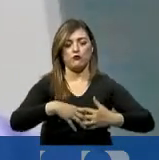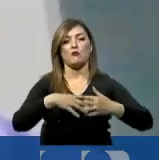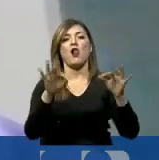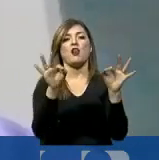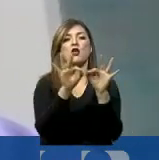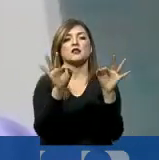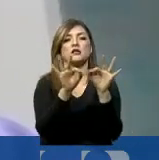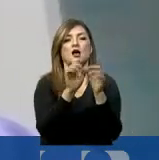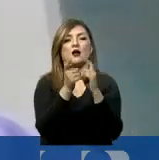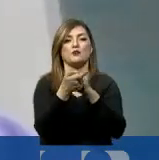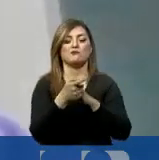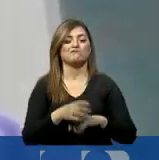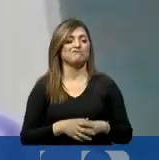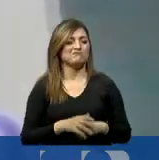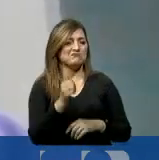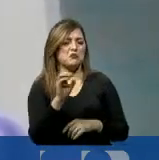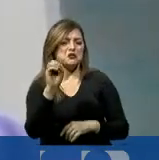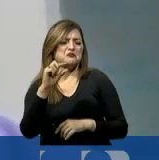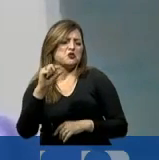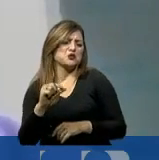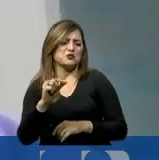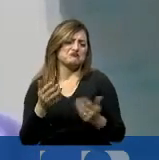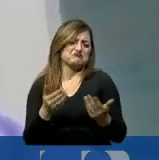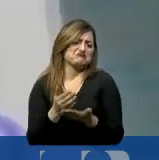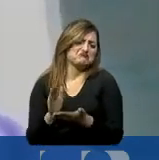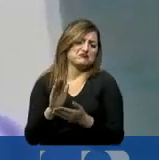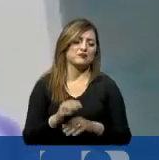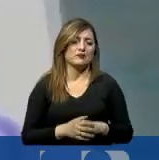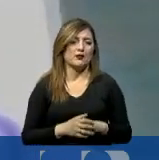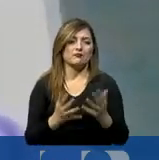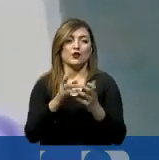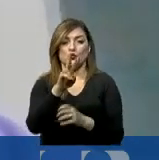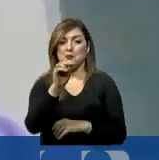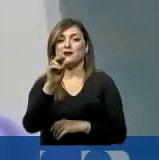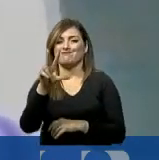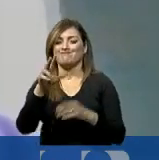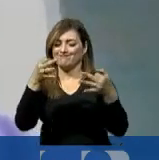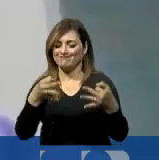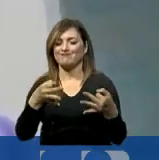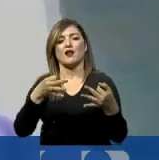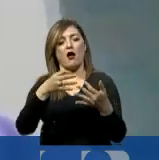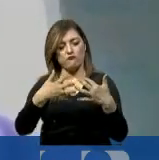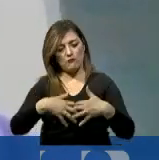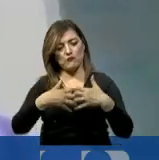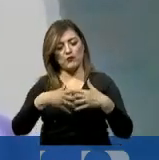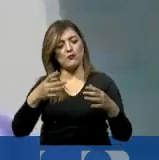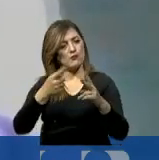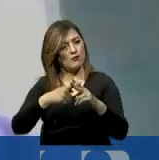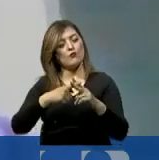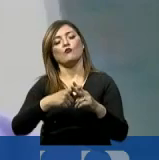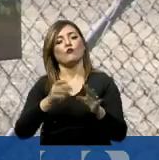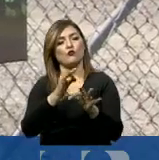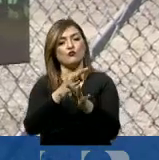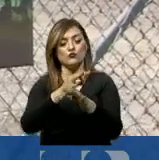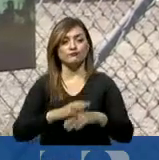desecho de apenas del 10% nosotros esperamos que en el 2023 se pueda poner en operación